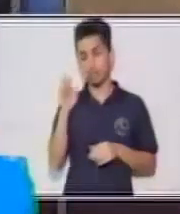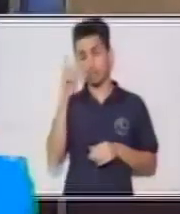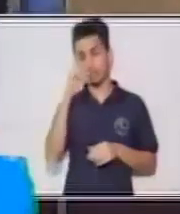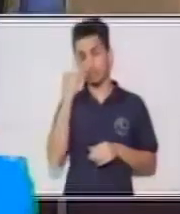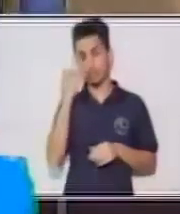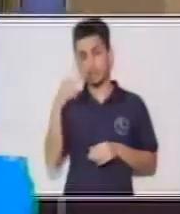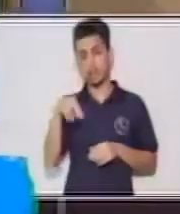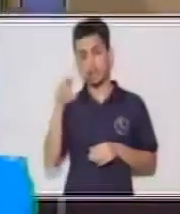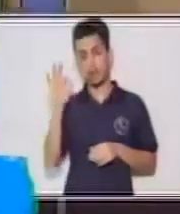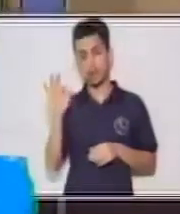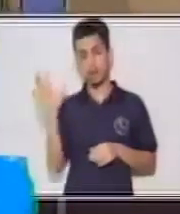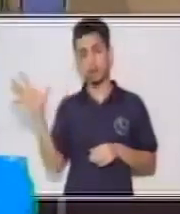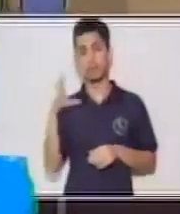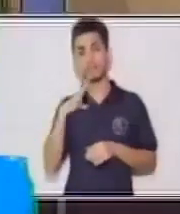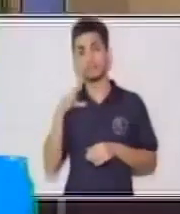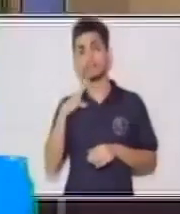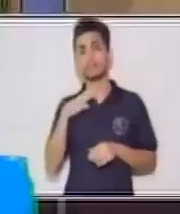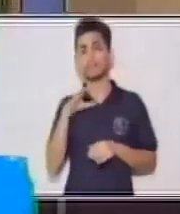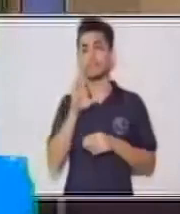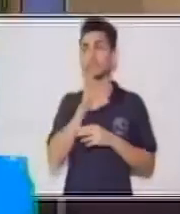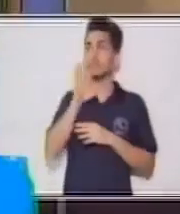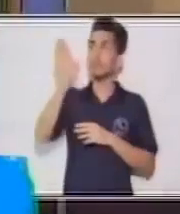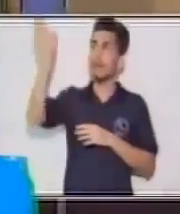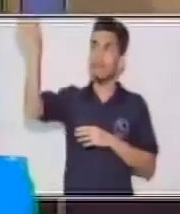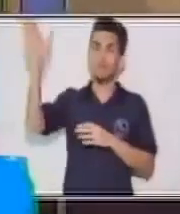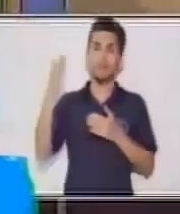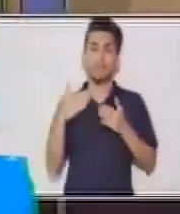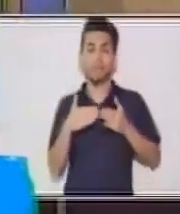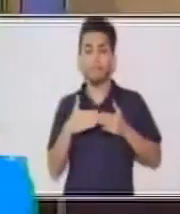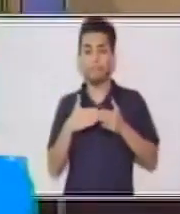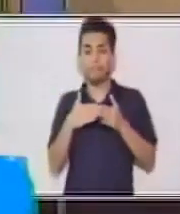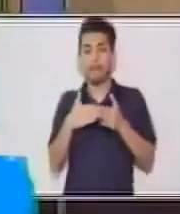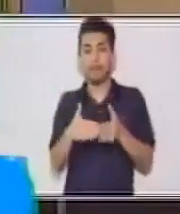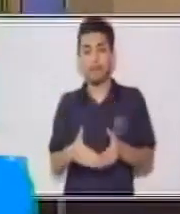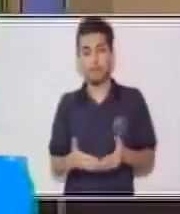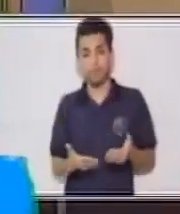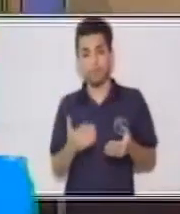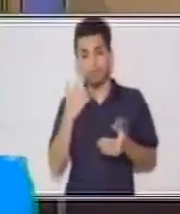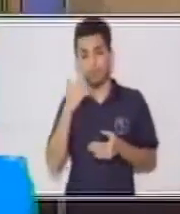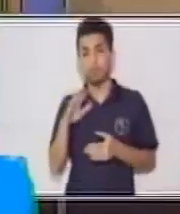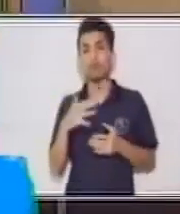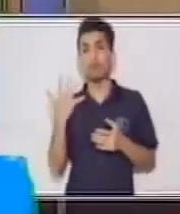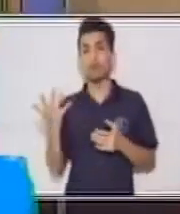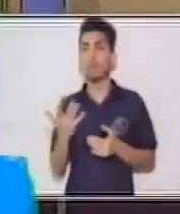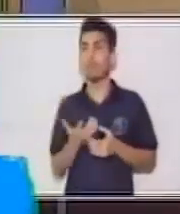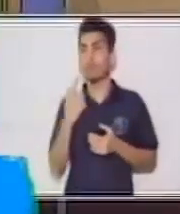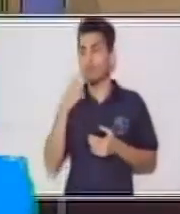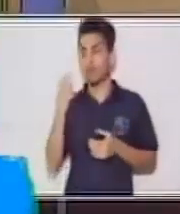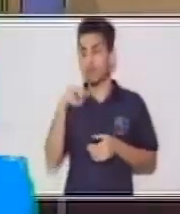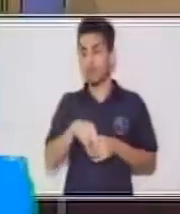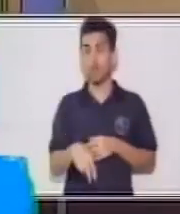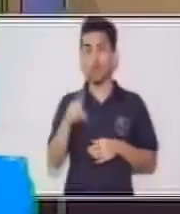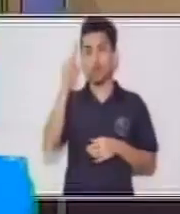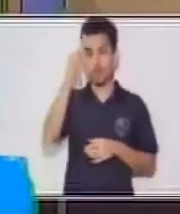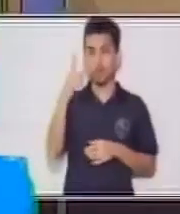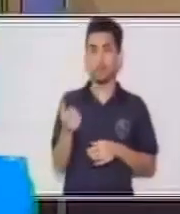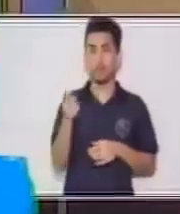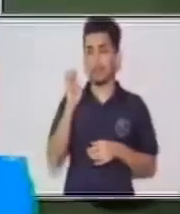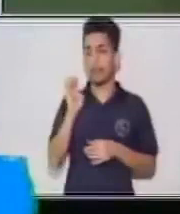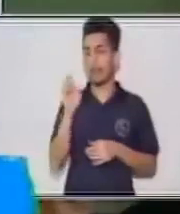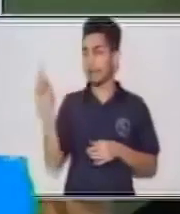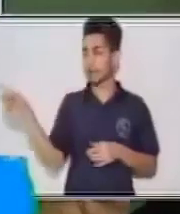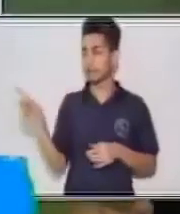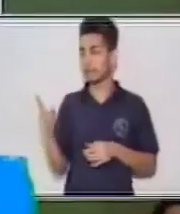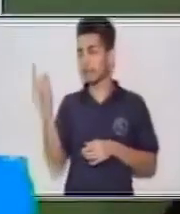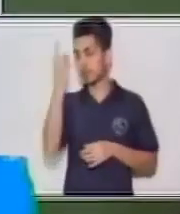barcos, para saber qué destino ellos llevan. Este lo conocen ustedes ya como norte, este, sur